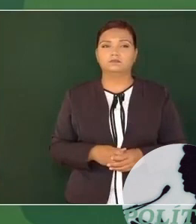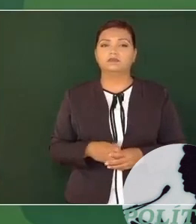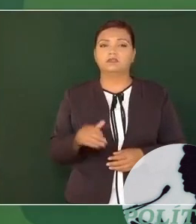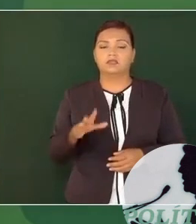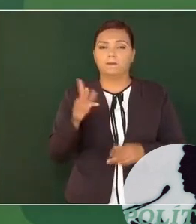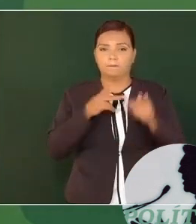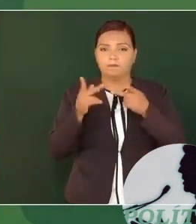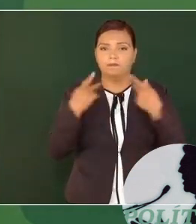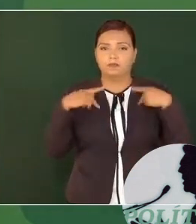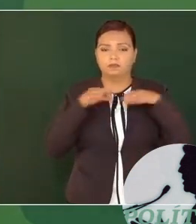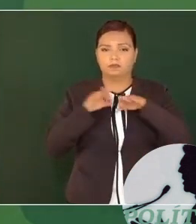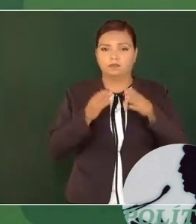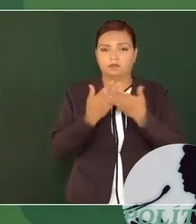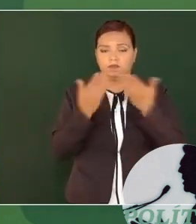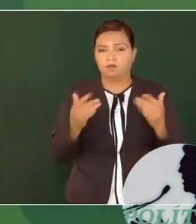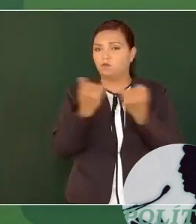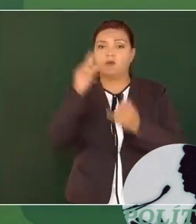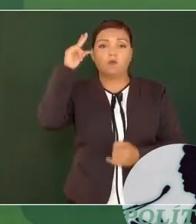activos y de jubilados,